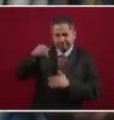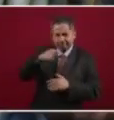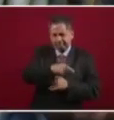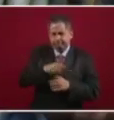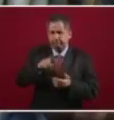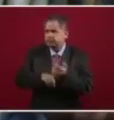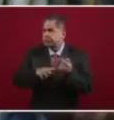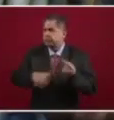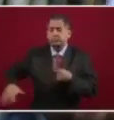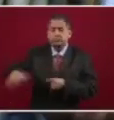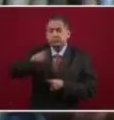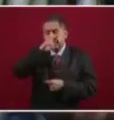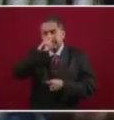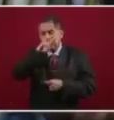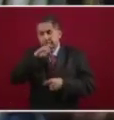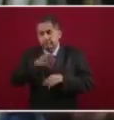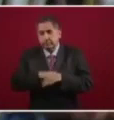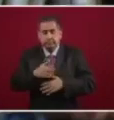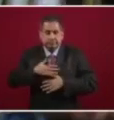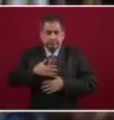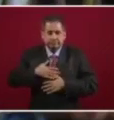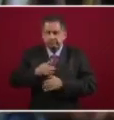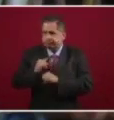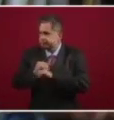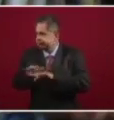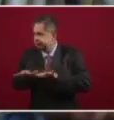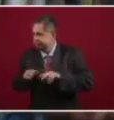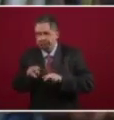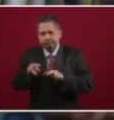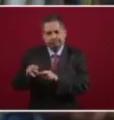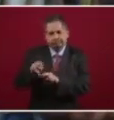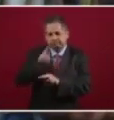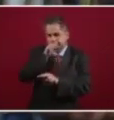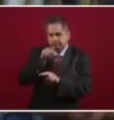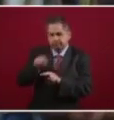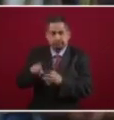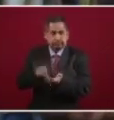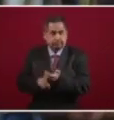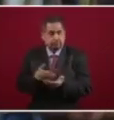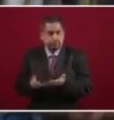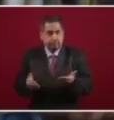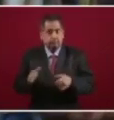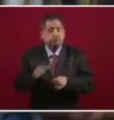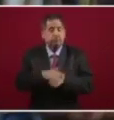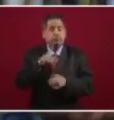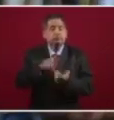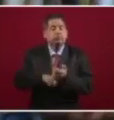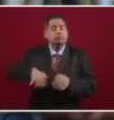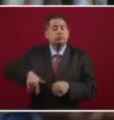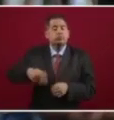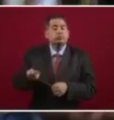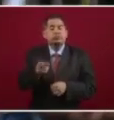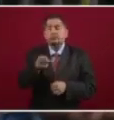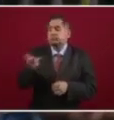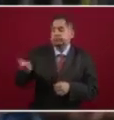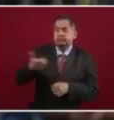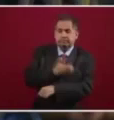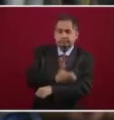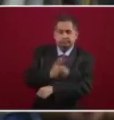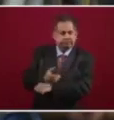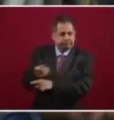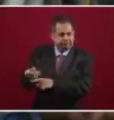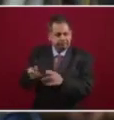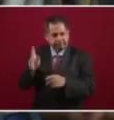preocupa al pueblo de México? Debo decirle, yo estoy en redes sociales, señor, al día de hoy, por la cuestión que plantea mi